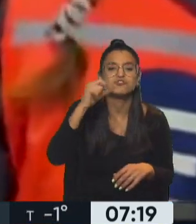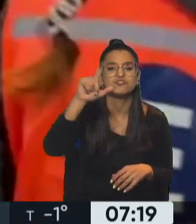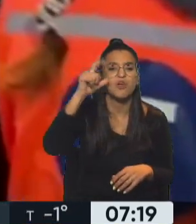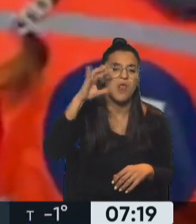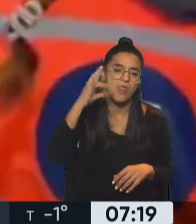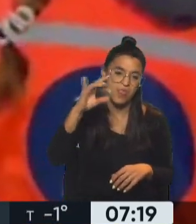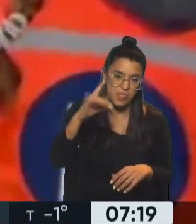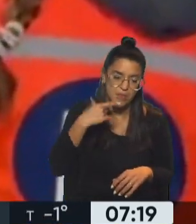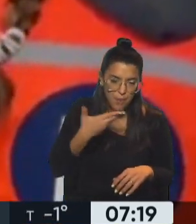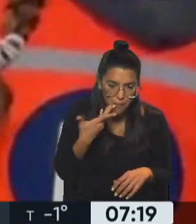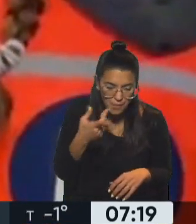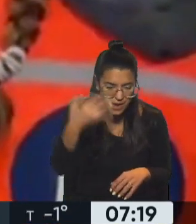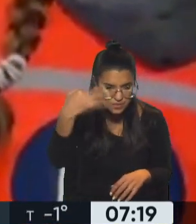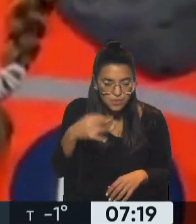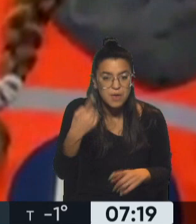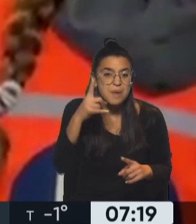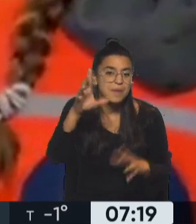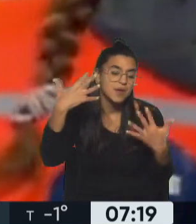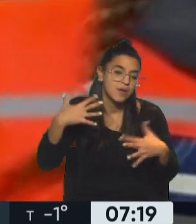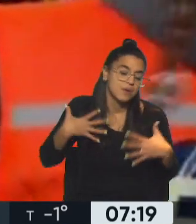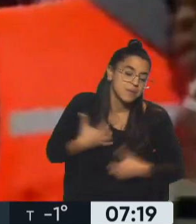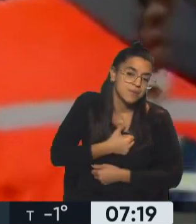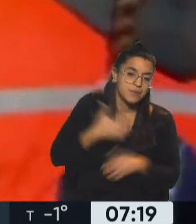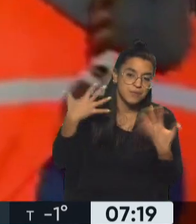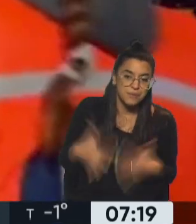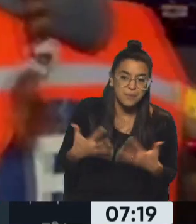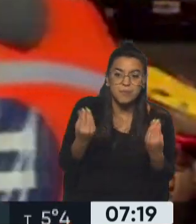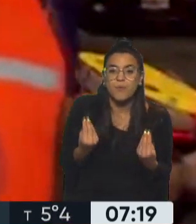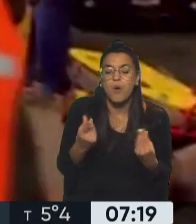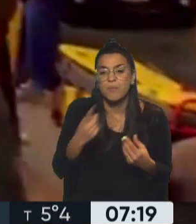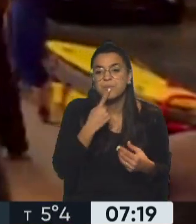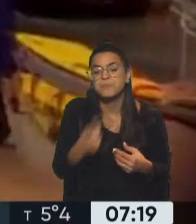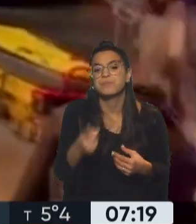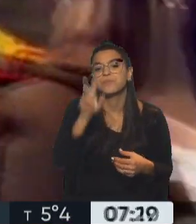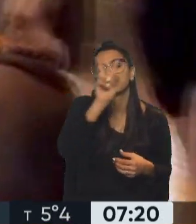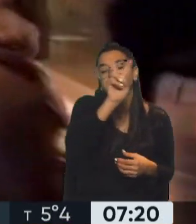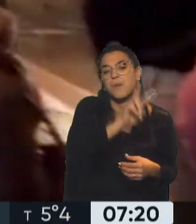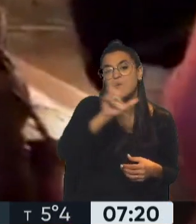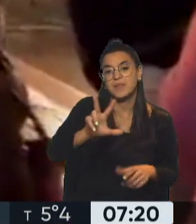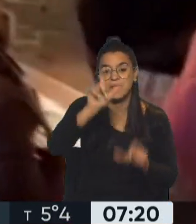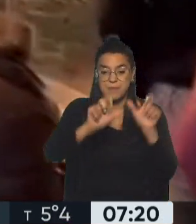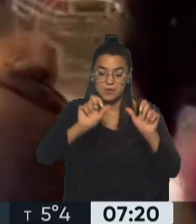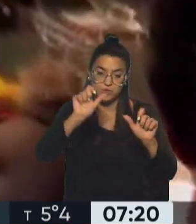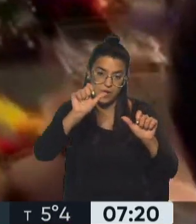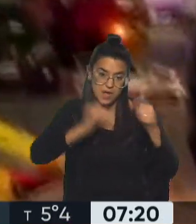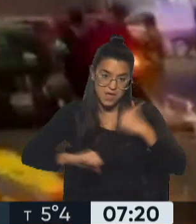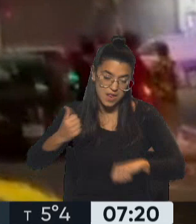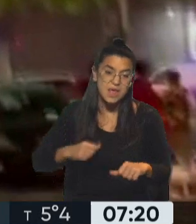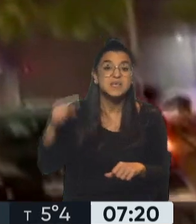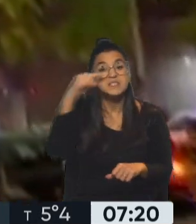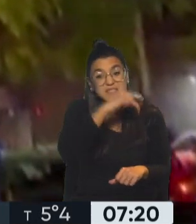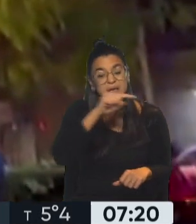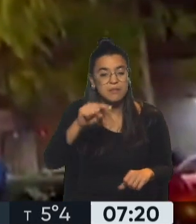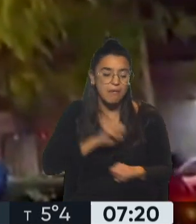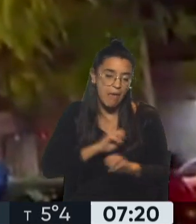Silveira, pero totalmente conmocionada por el hecho, reiteramos, 23 heridos, 7 de ellos son los que revisten